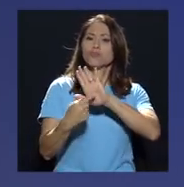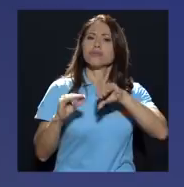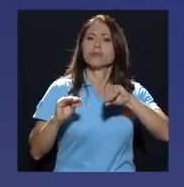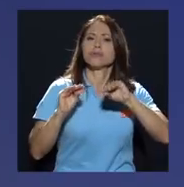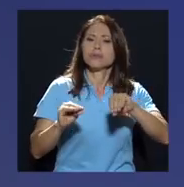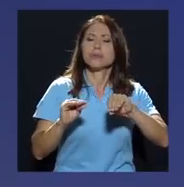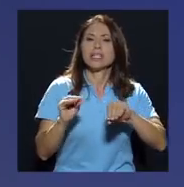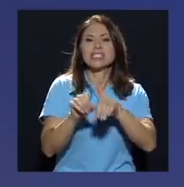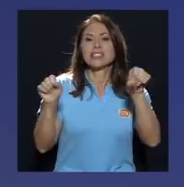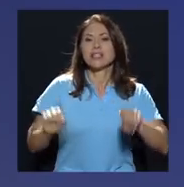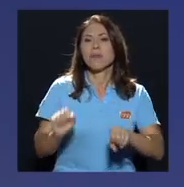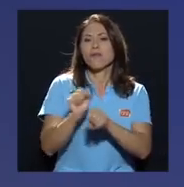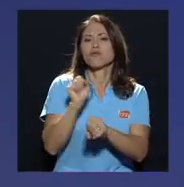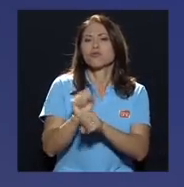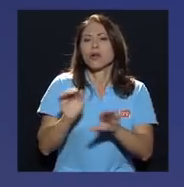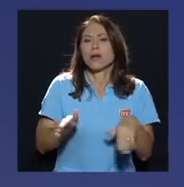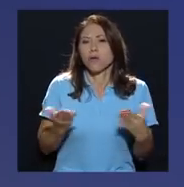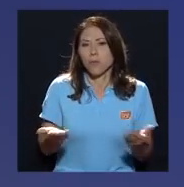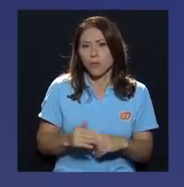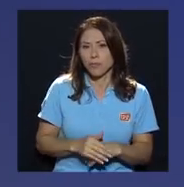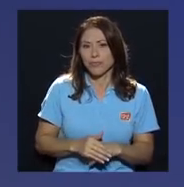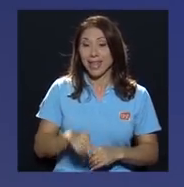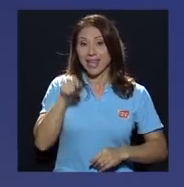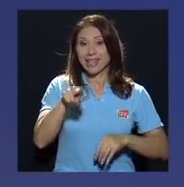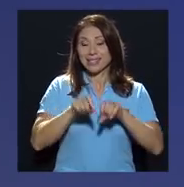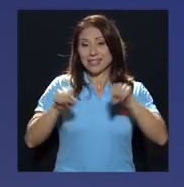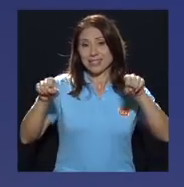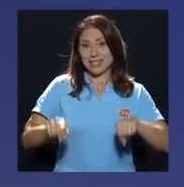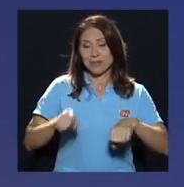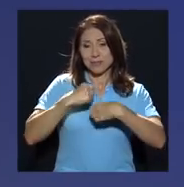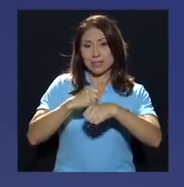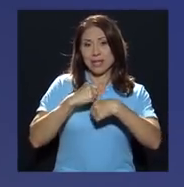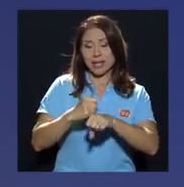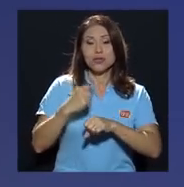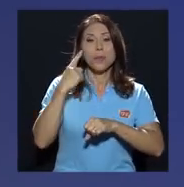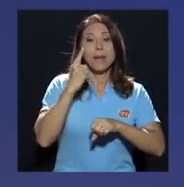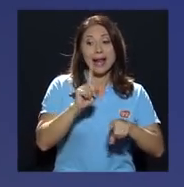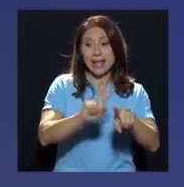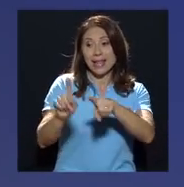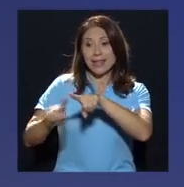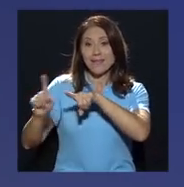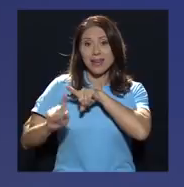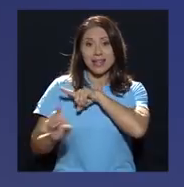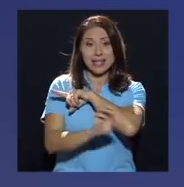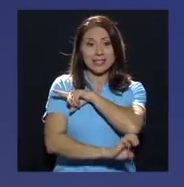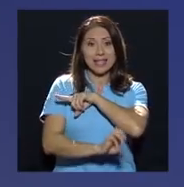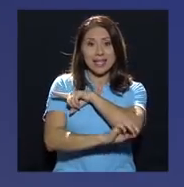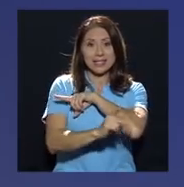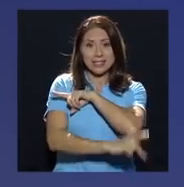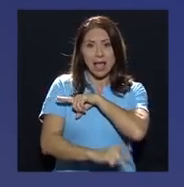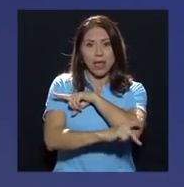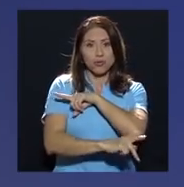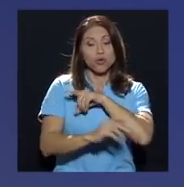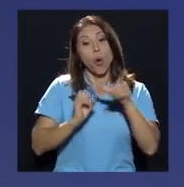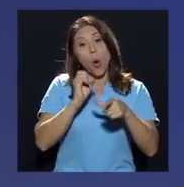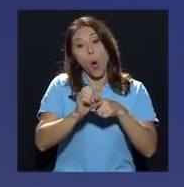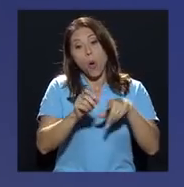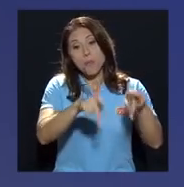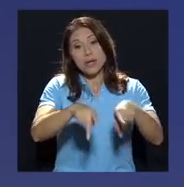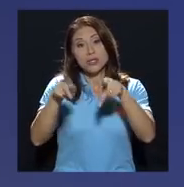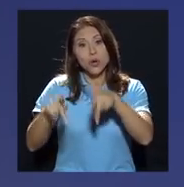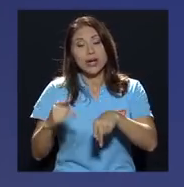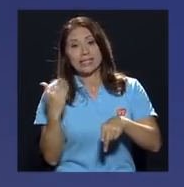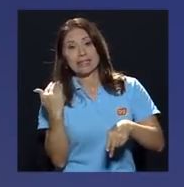enseña cómo funciona el sistema un sistema que en este caso en particular está hecho para que los estados son más bien las víctimas que en